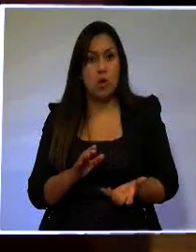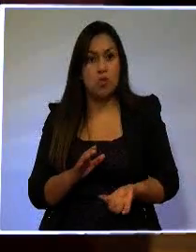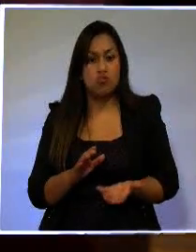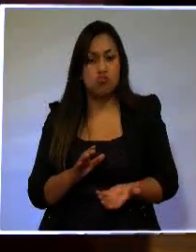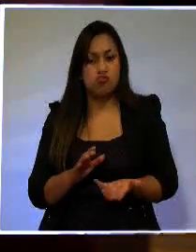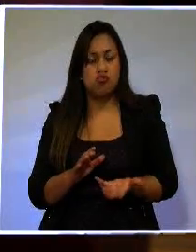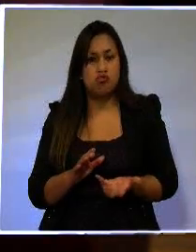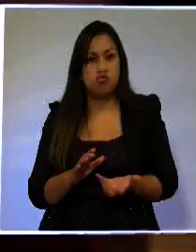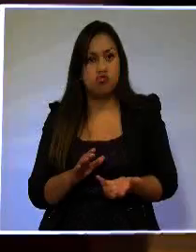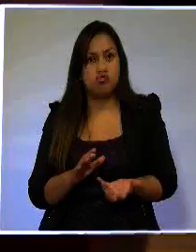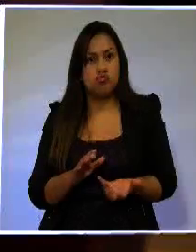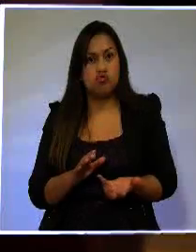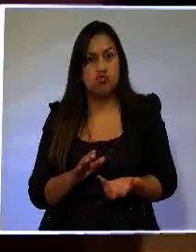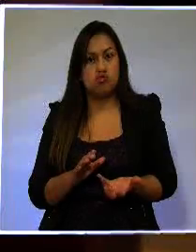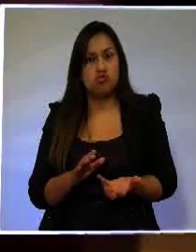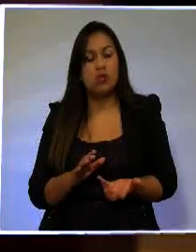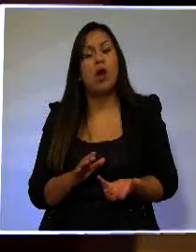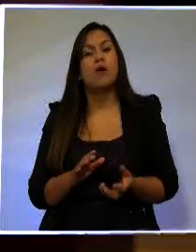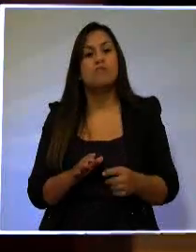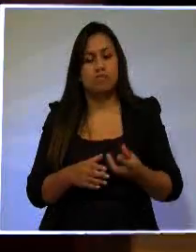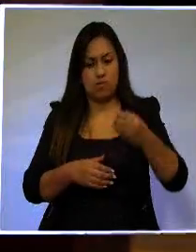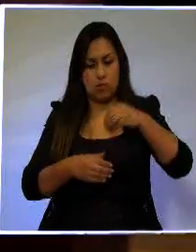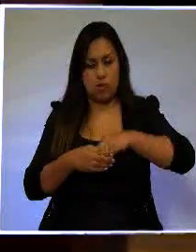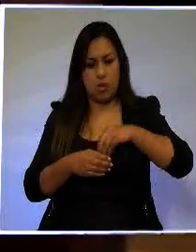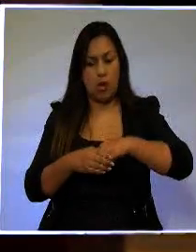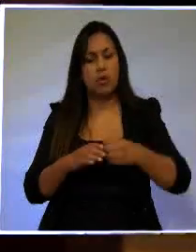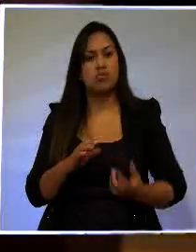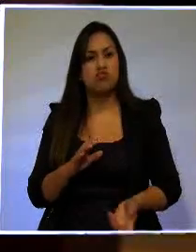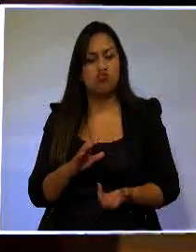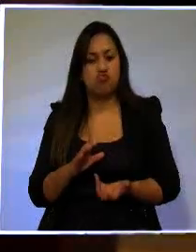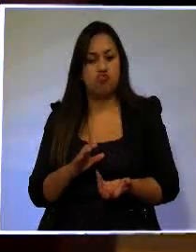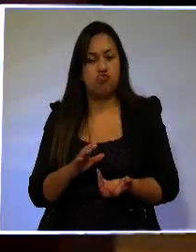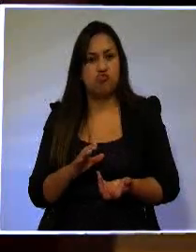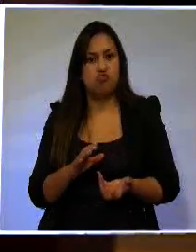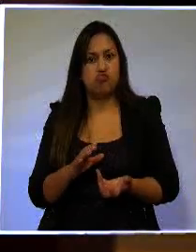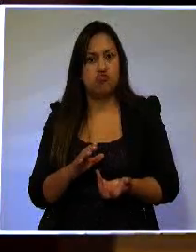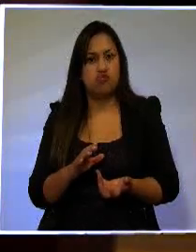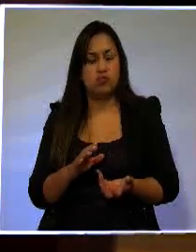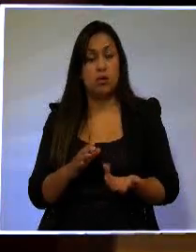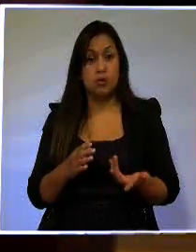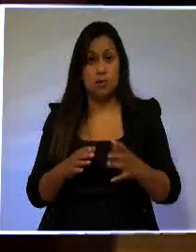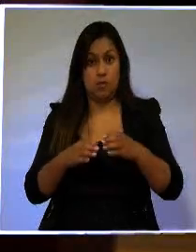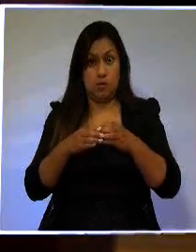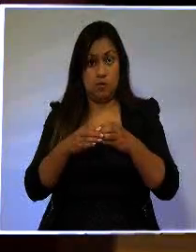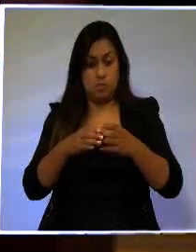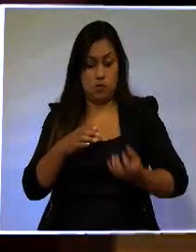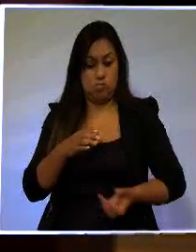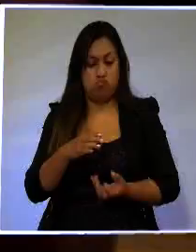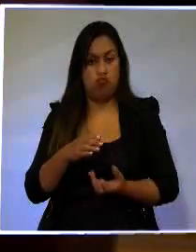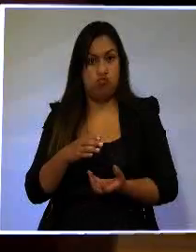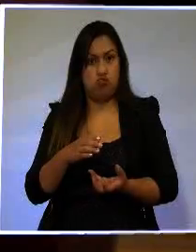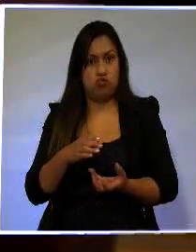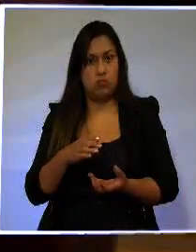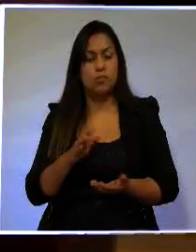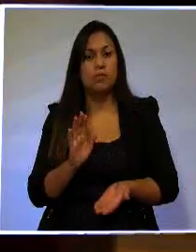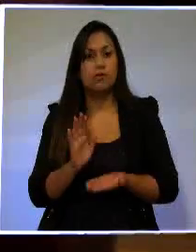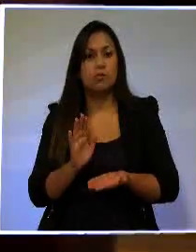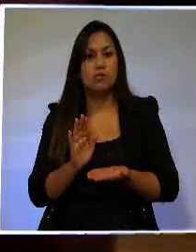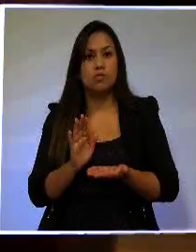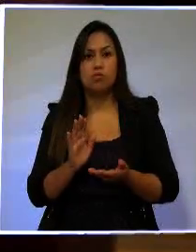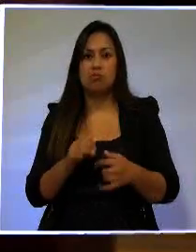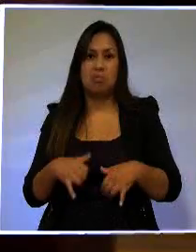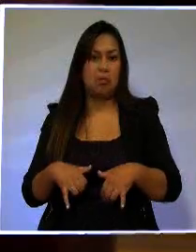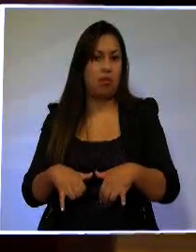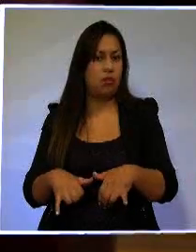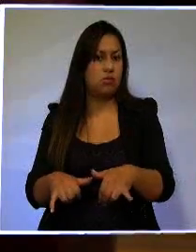sostenido del número de sismos volcan tectónicos por qué le digo que este incremento ha sido sostenido porque